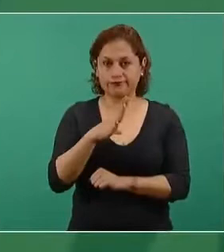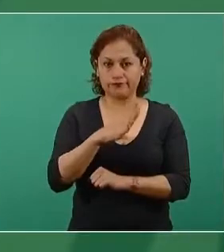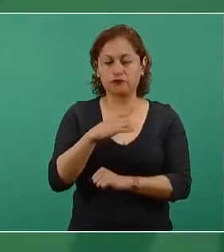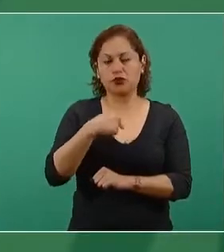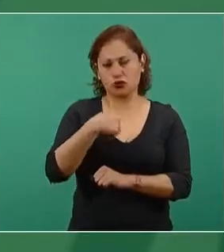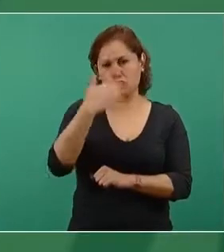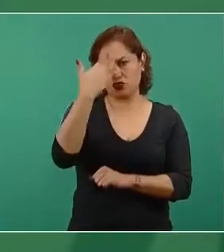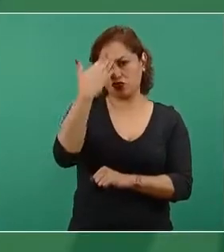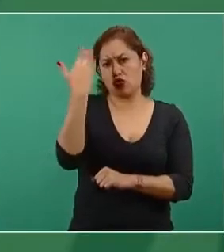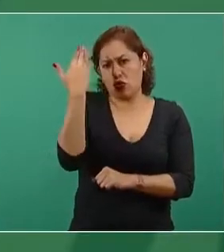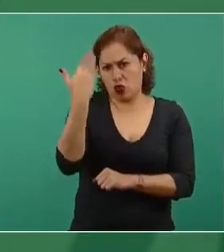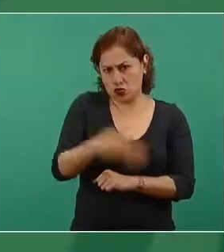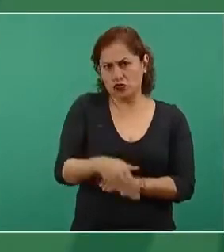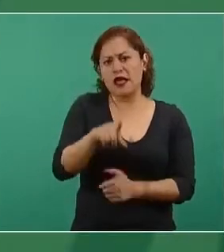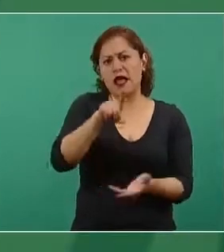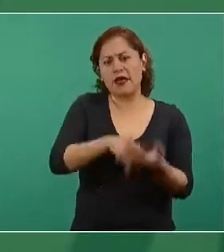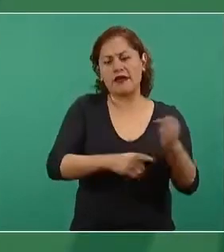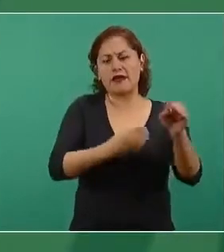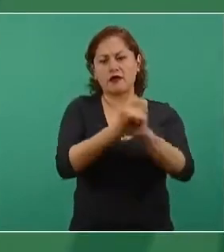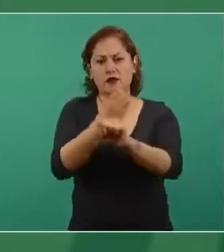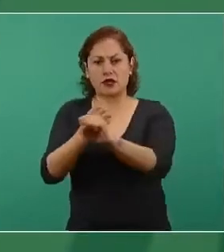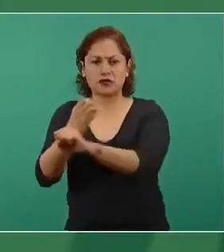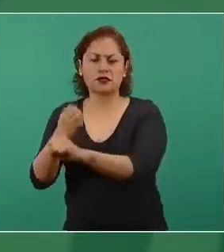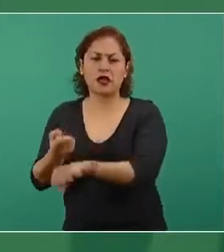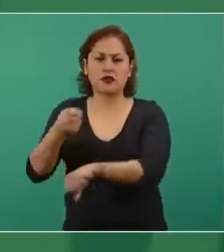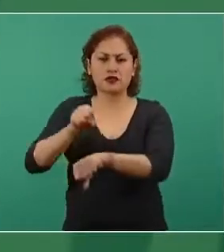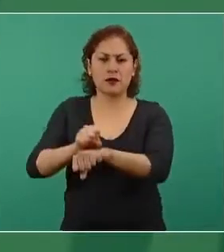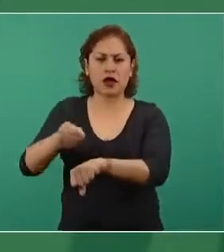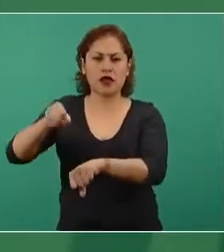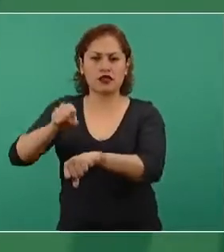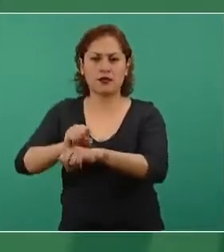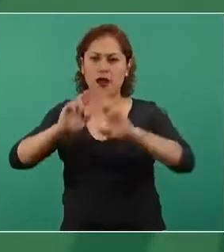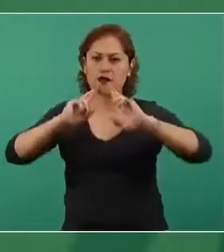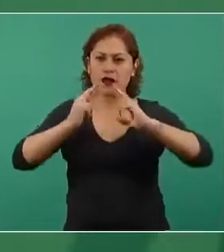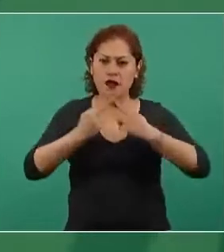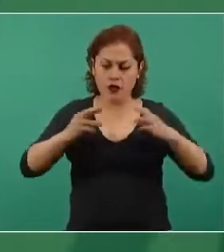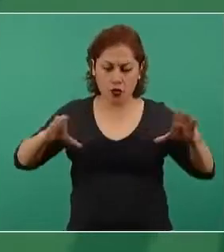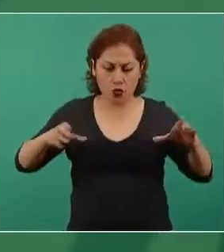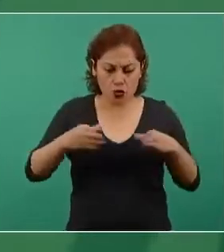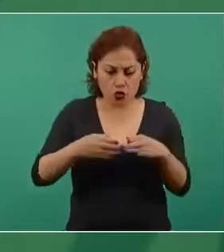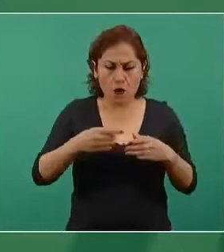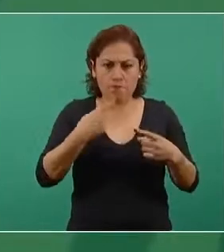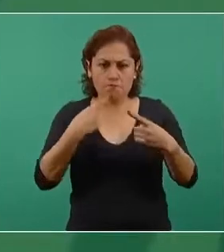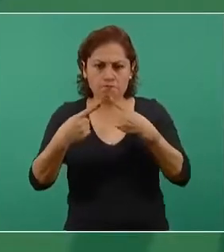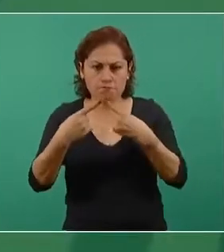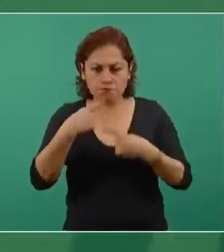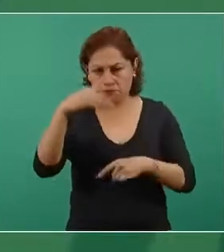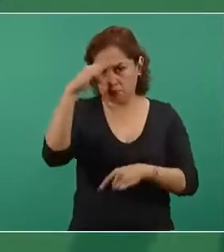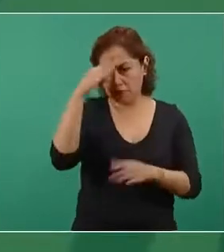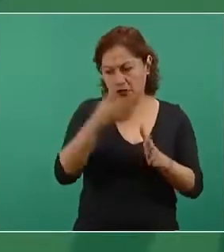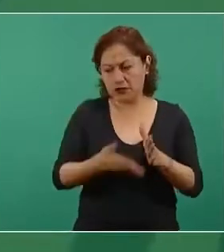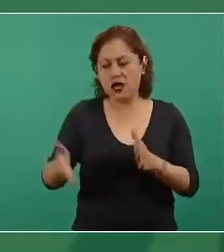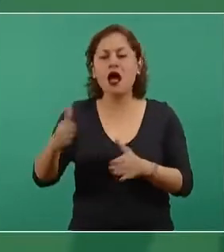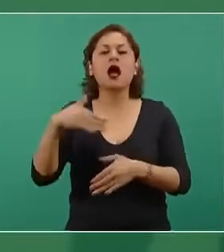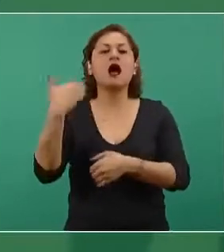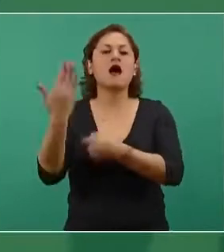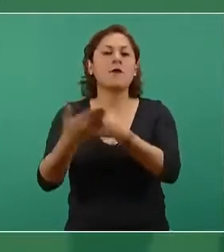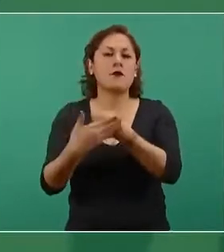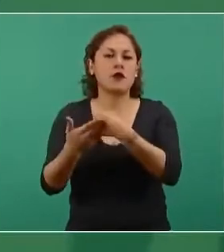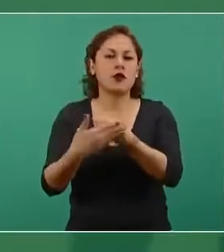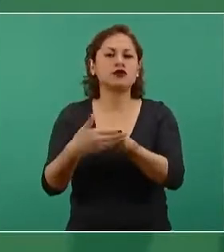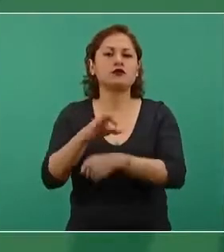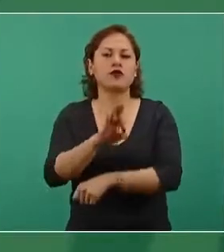entiendo se realizan de forma periódica, semana con semana, que planean inclusive la estrategia de vacunación para su